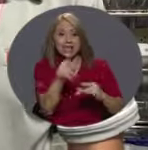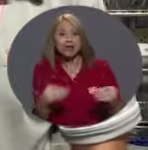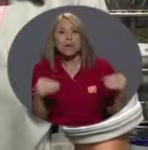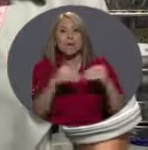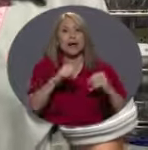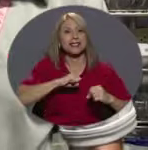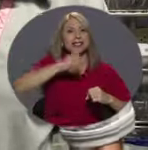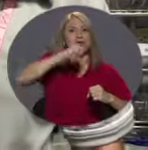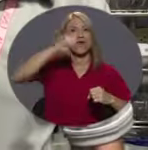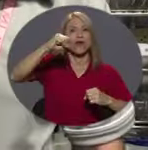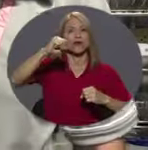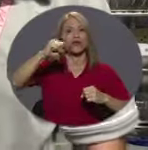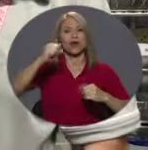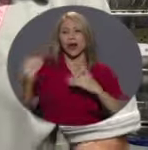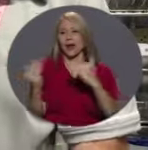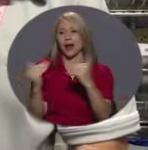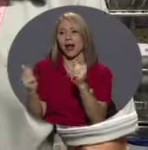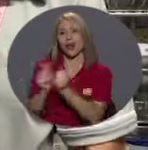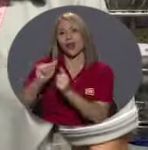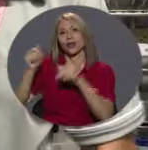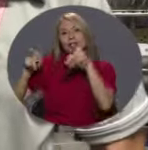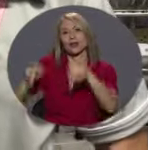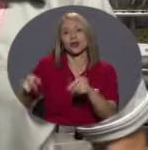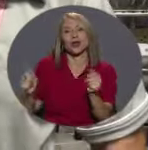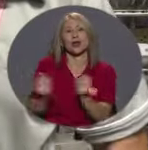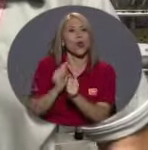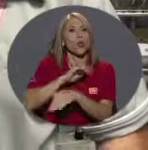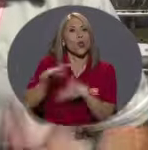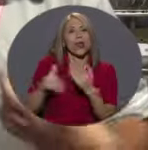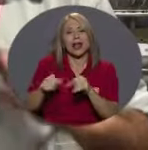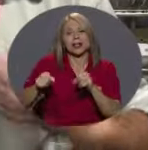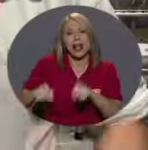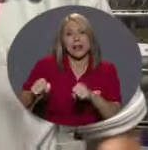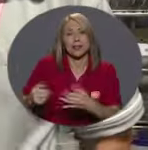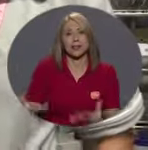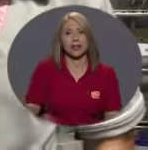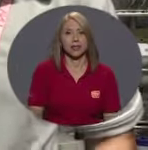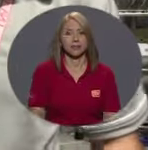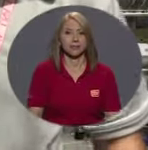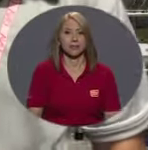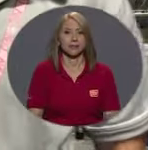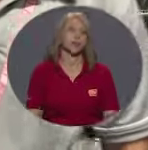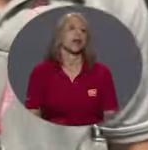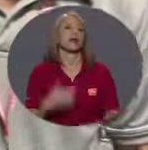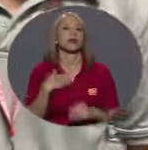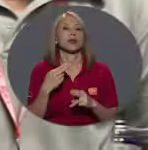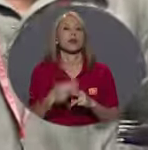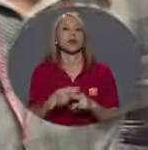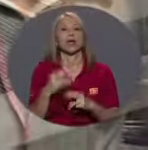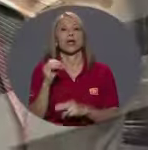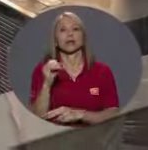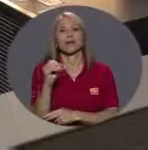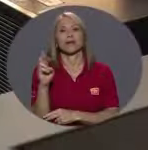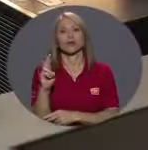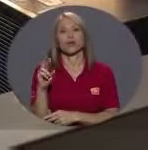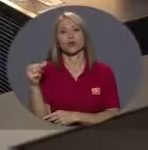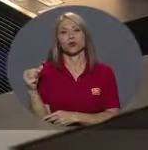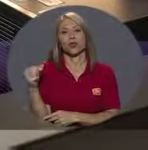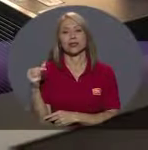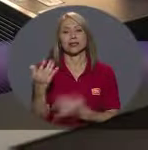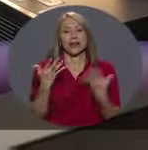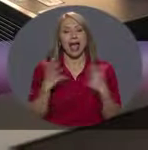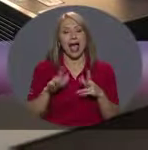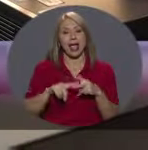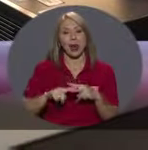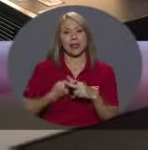más triunfos las Olimpiadas Especiales que los que tienen todas las capacidades, todas las facultades, ¿verdad? Soy Oscar Ramírez